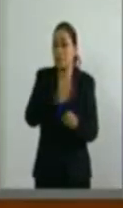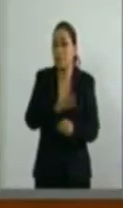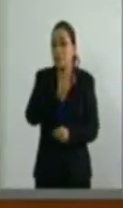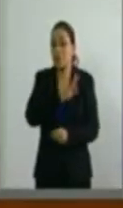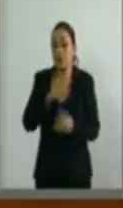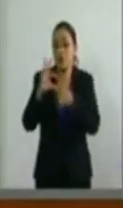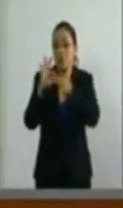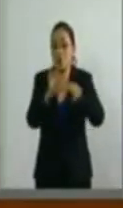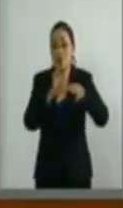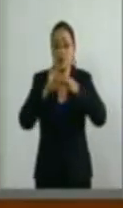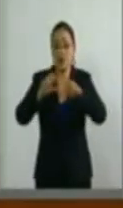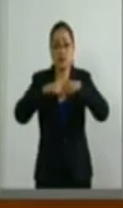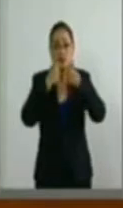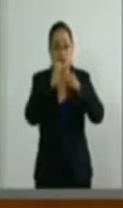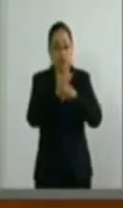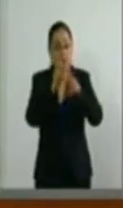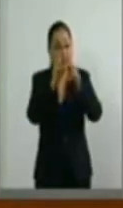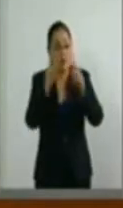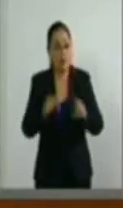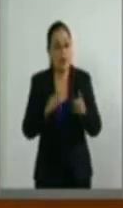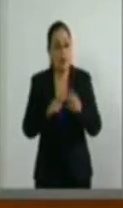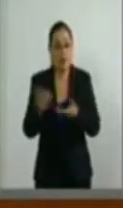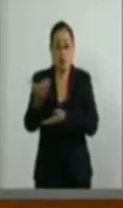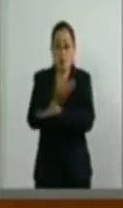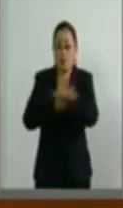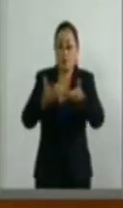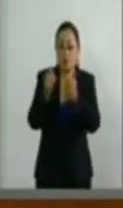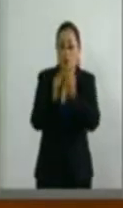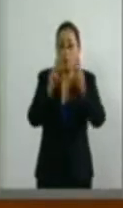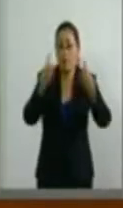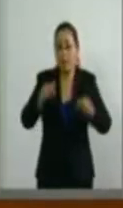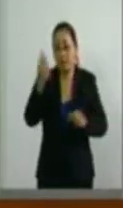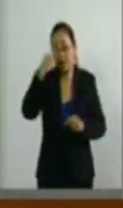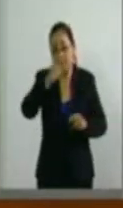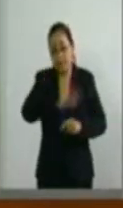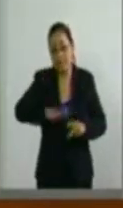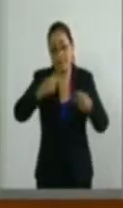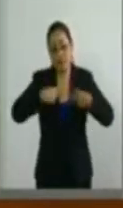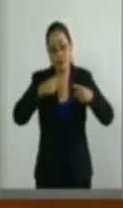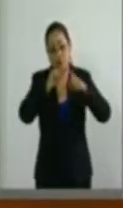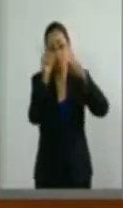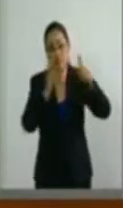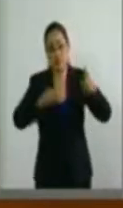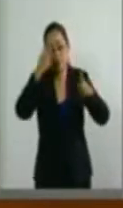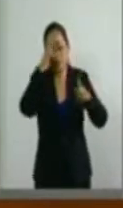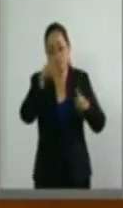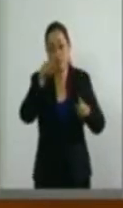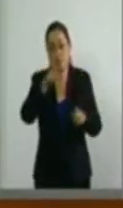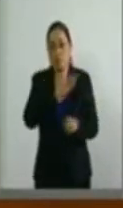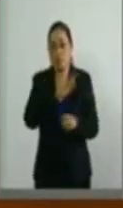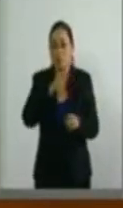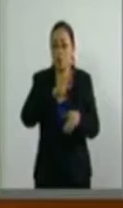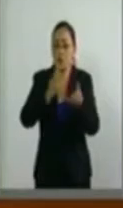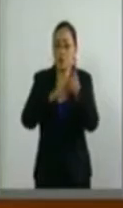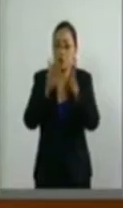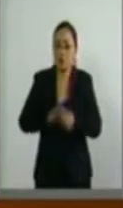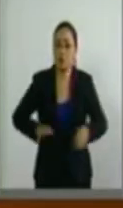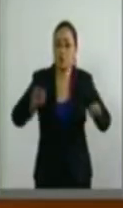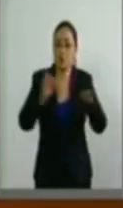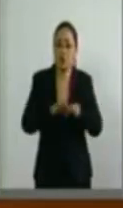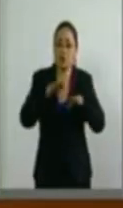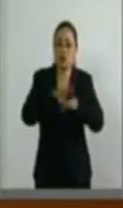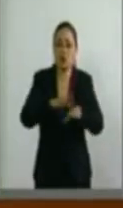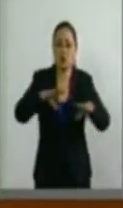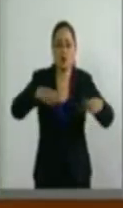cohesión social, la paz y la convivencia armónica de los habitantes del país cobren mayor relevancia en el